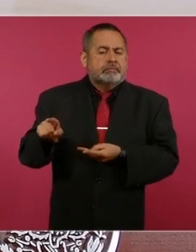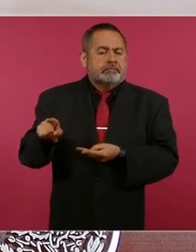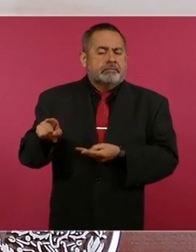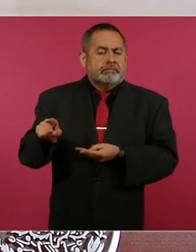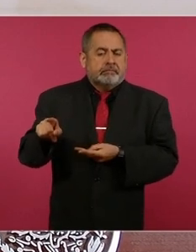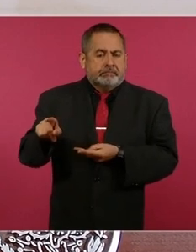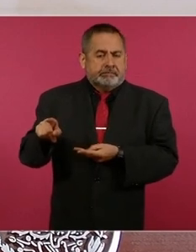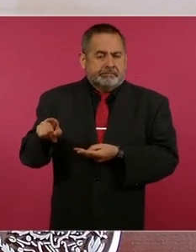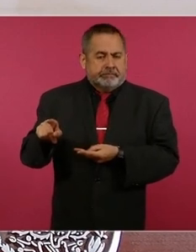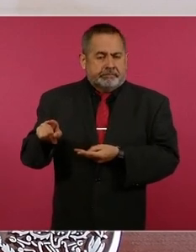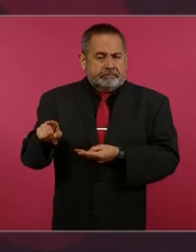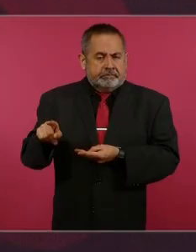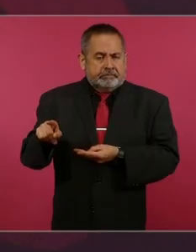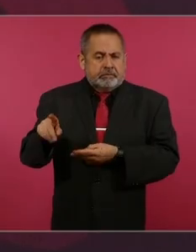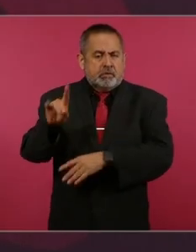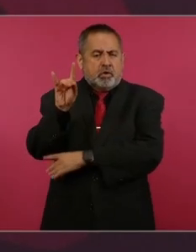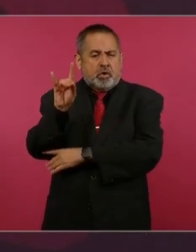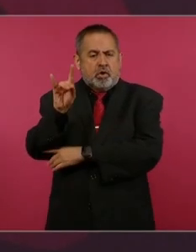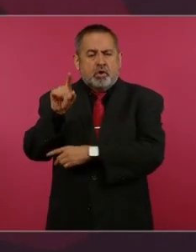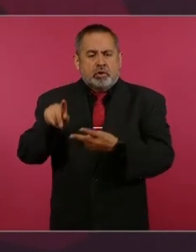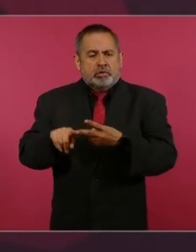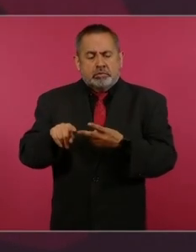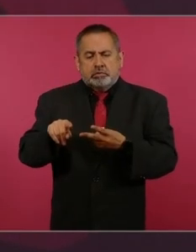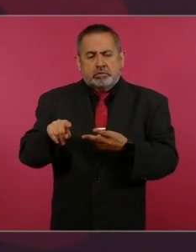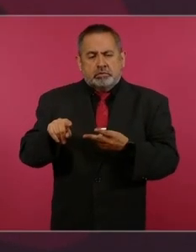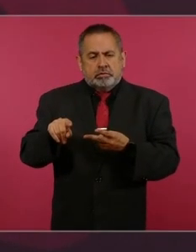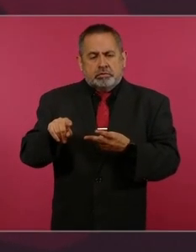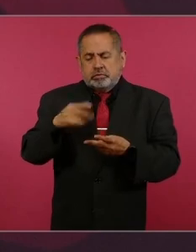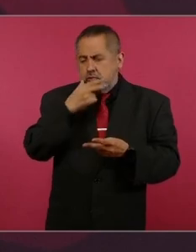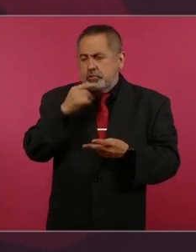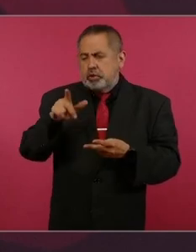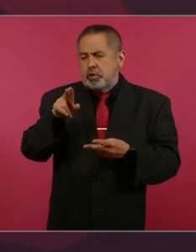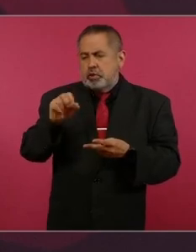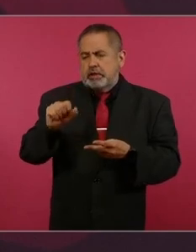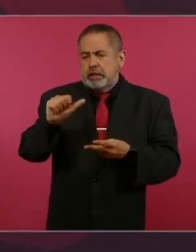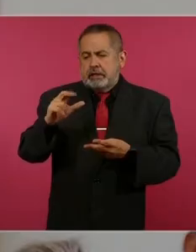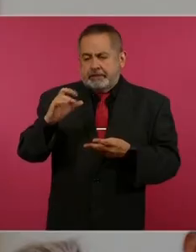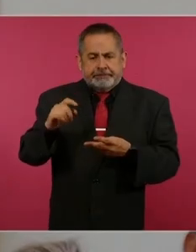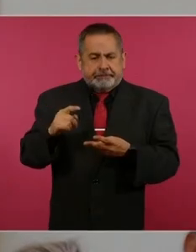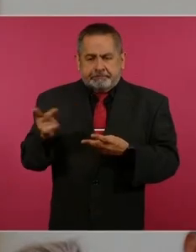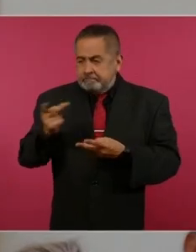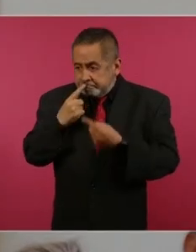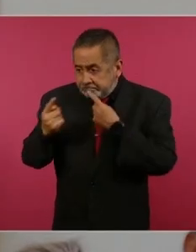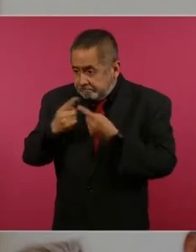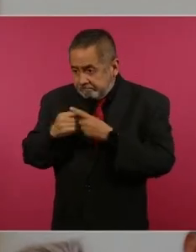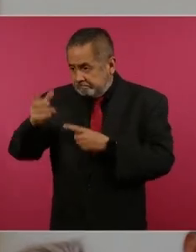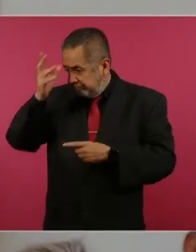de Bolivia, Luis Arce, para